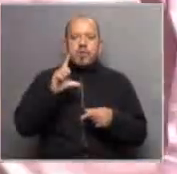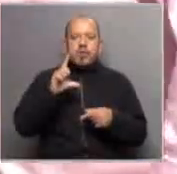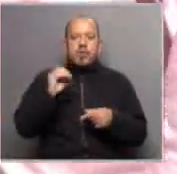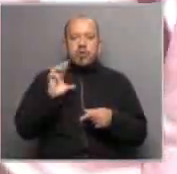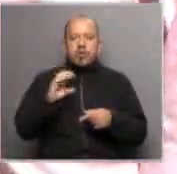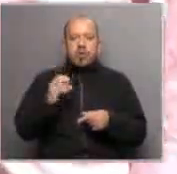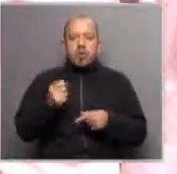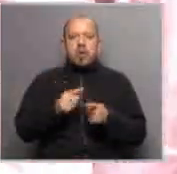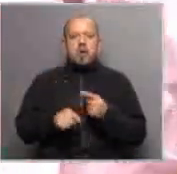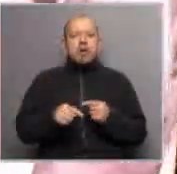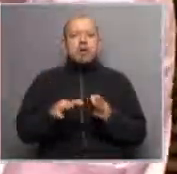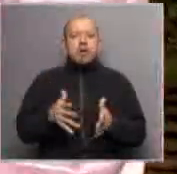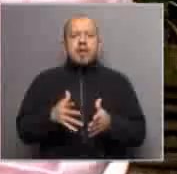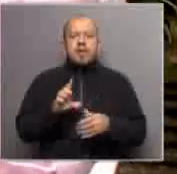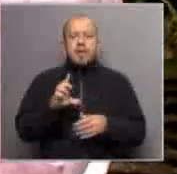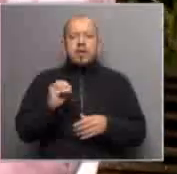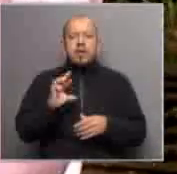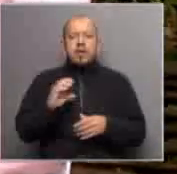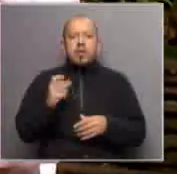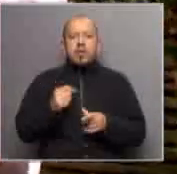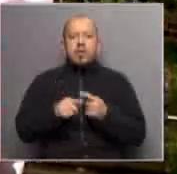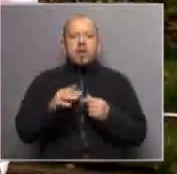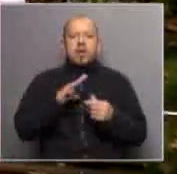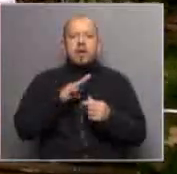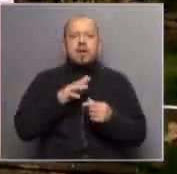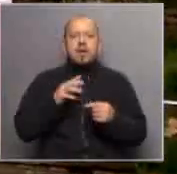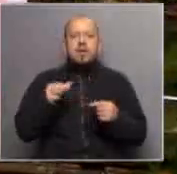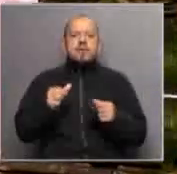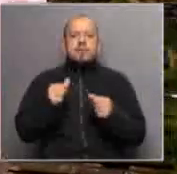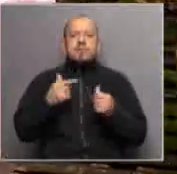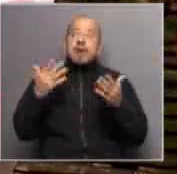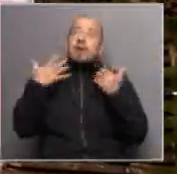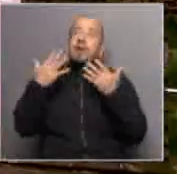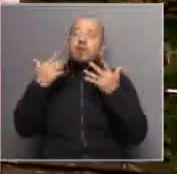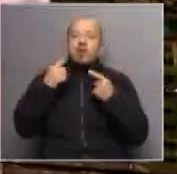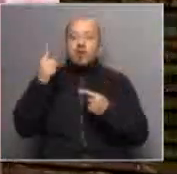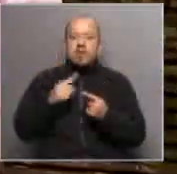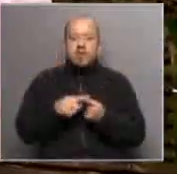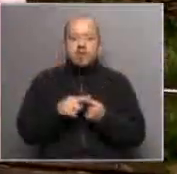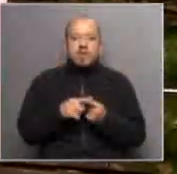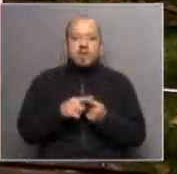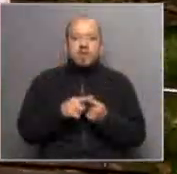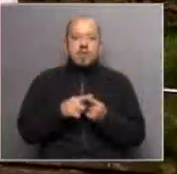¿viste? Que el tipo no sabe... Qué Lorca, era porque hacía mucho calor y era Lorca, o sea, que esa cosa, ¿viste? De la... Un niño,